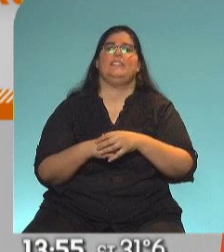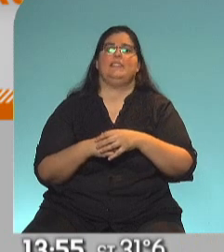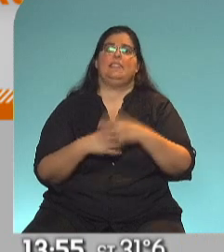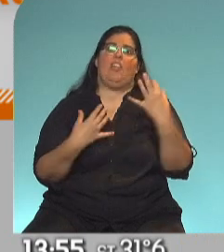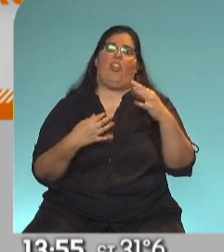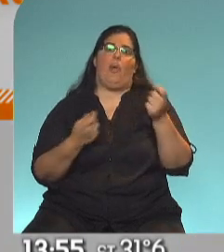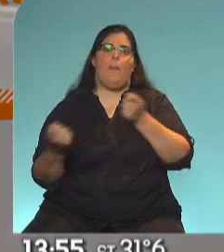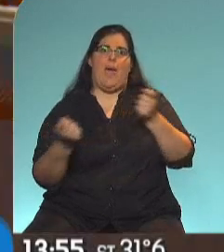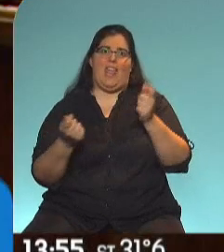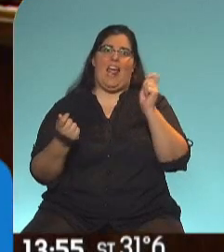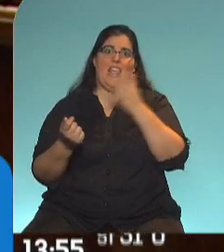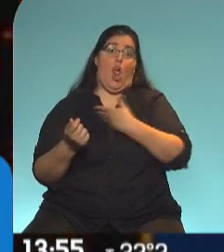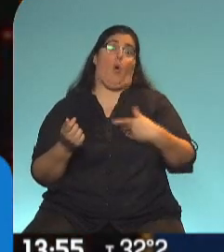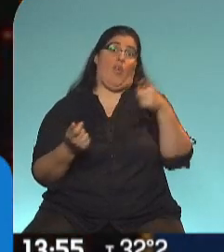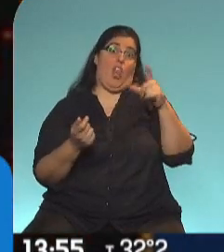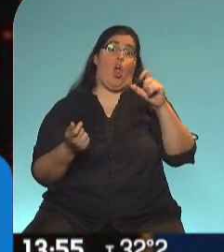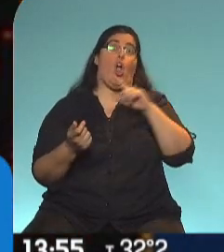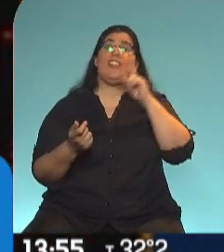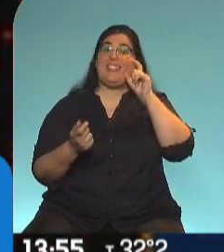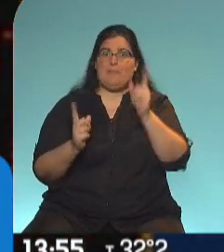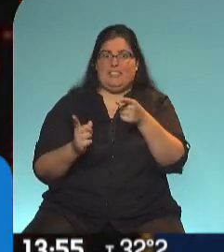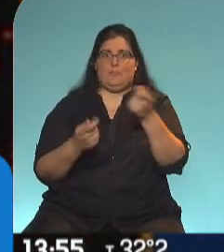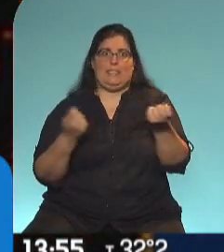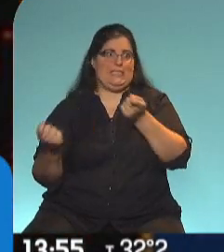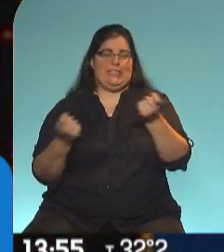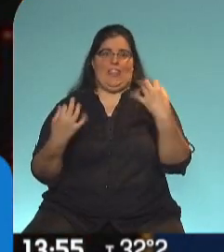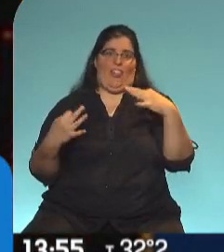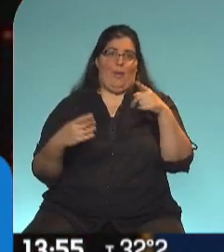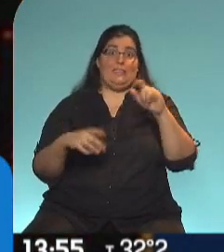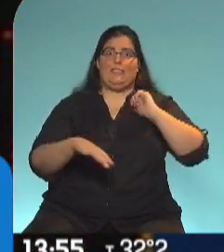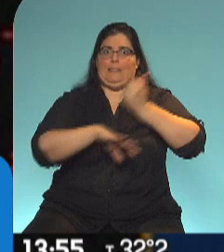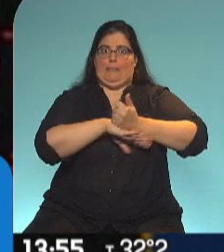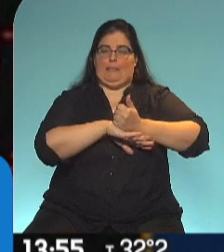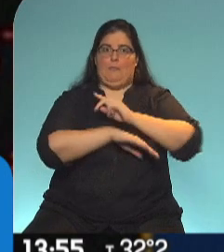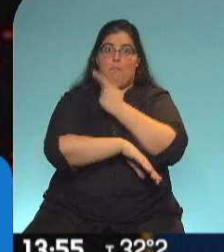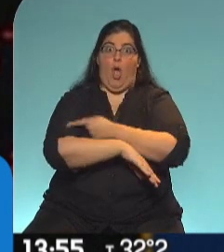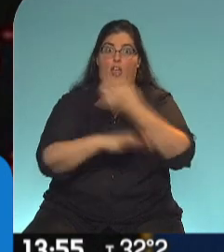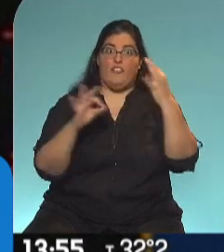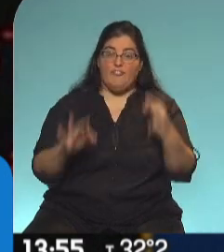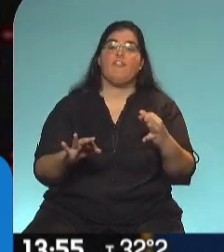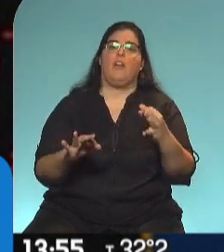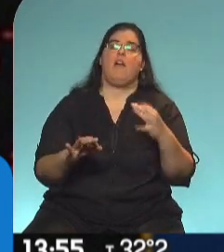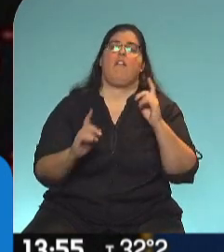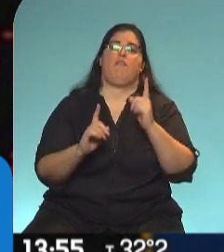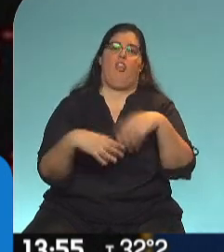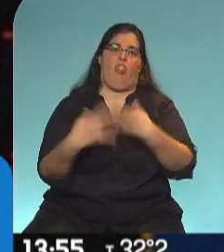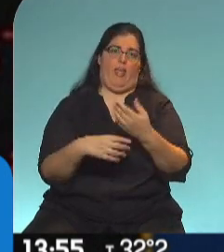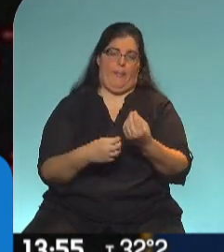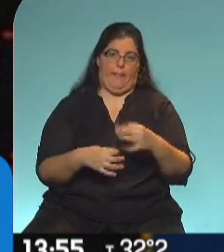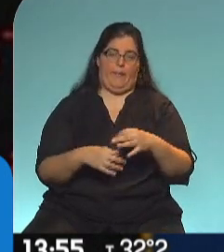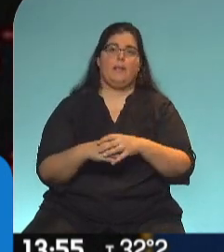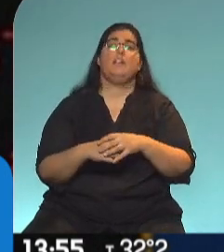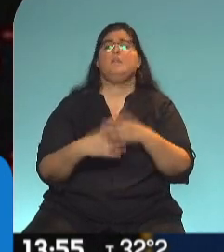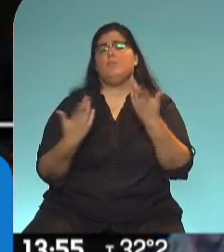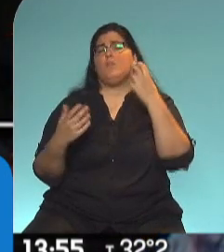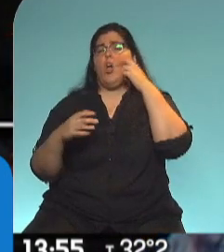que pilotear el gobierno de Conte si es que logra afirmarse en el poder, porque si bien es cierto, como decíamos, que fue aprobado